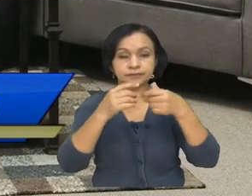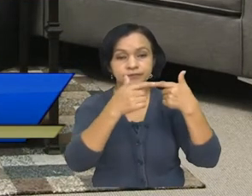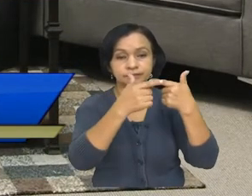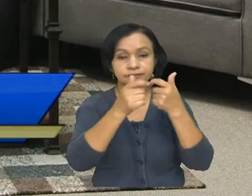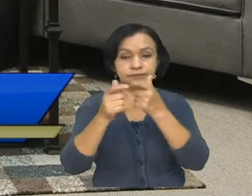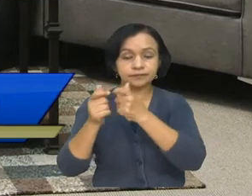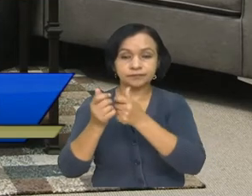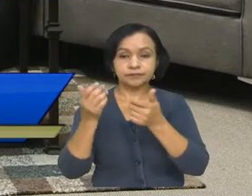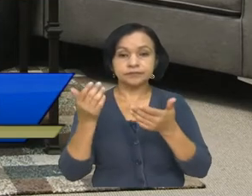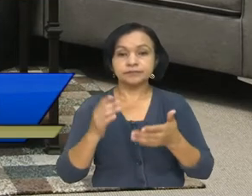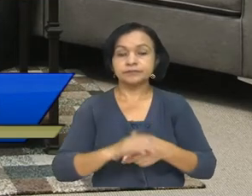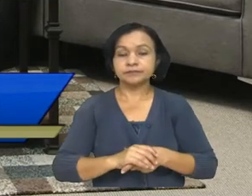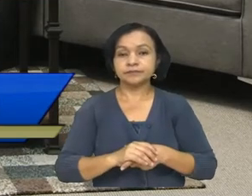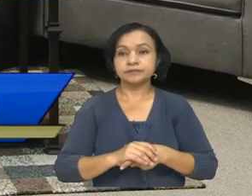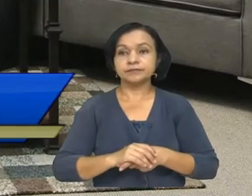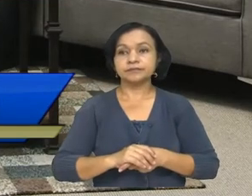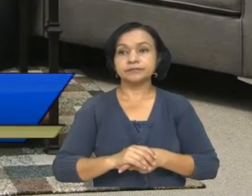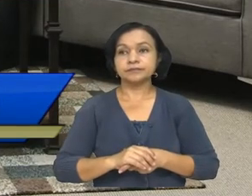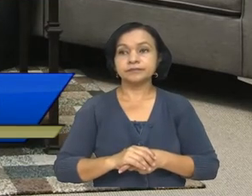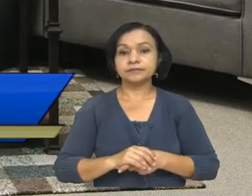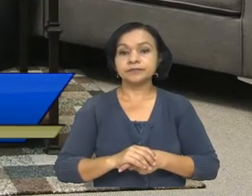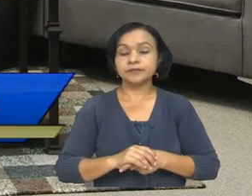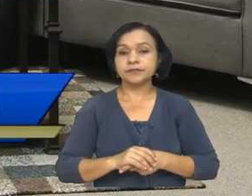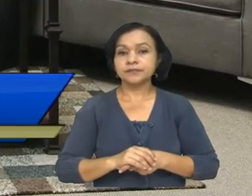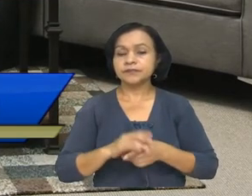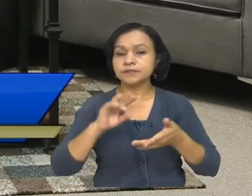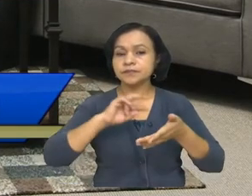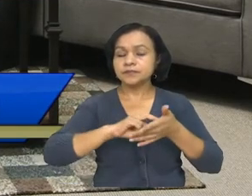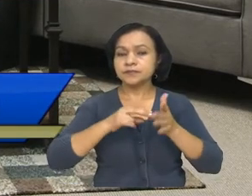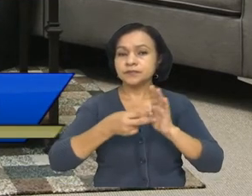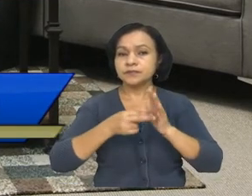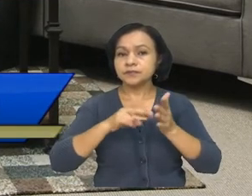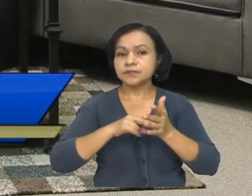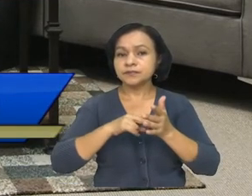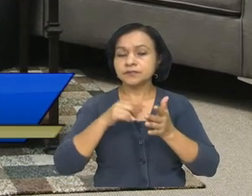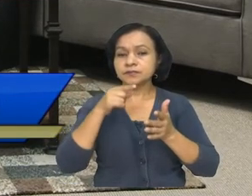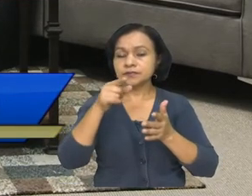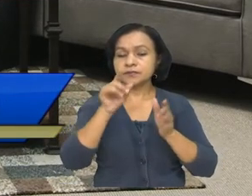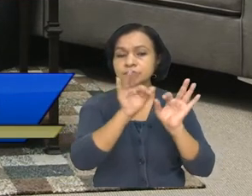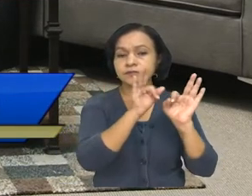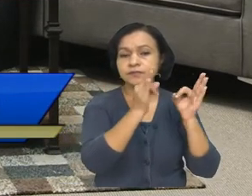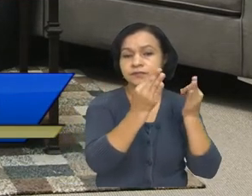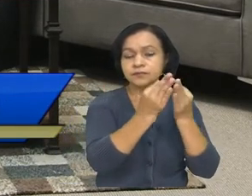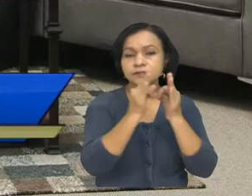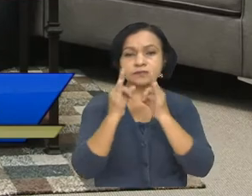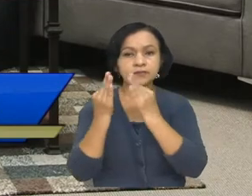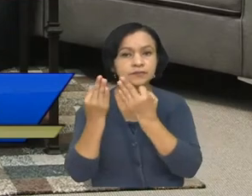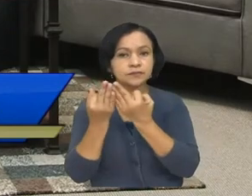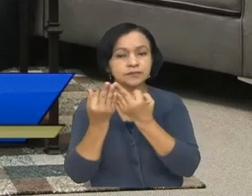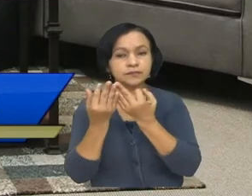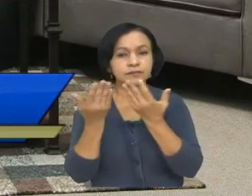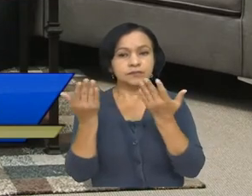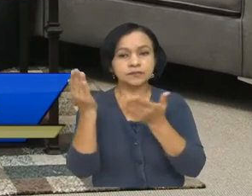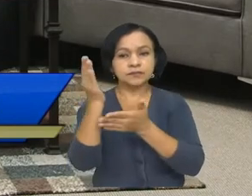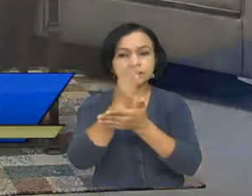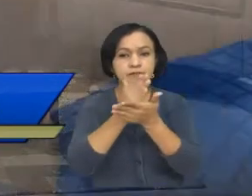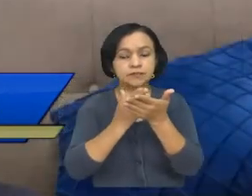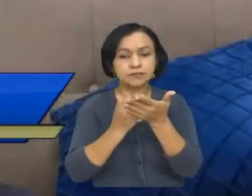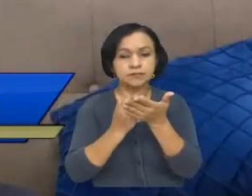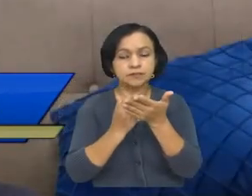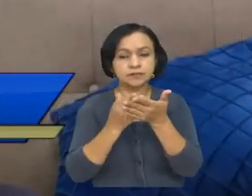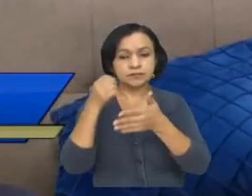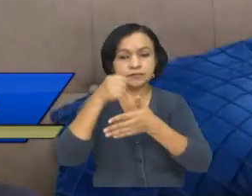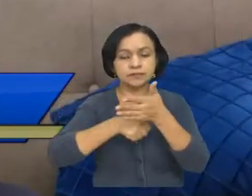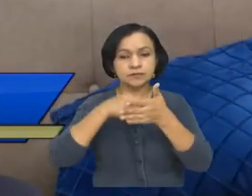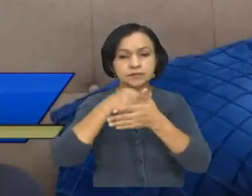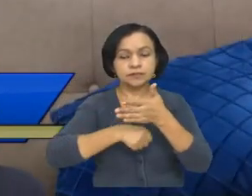estudiantiles. Claro. ¿Y qué significó para ustedes prenderse de su familia? Porque me dice, solo quedamos algunos defendiendo.